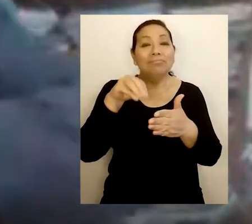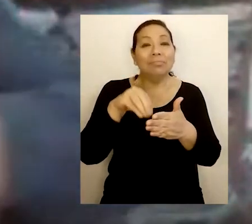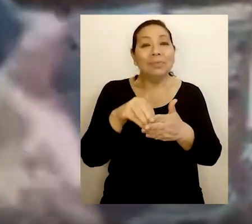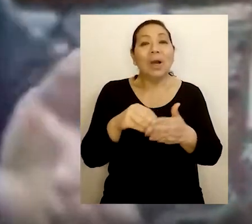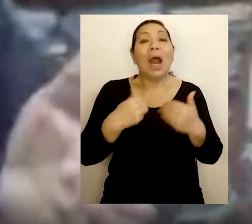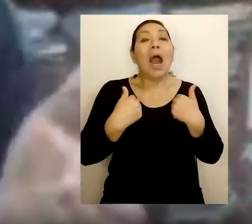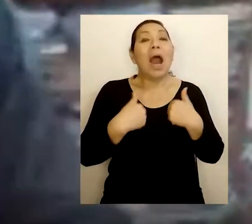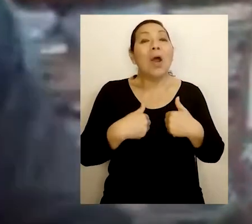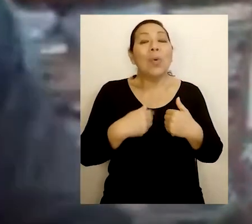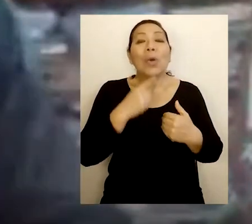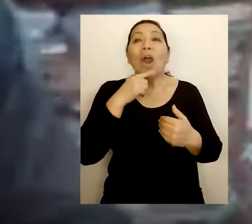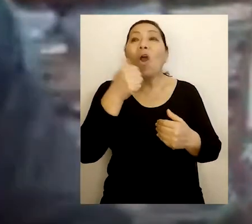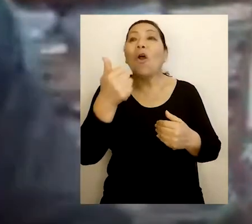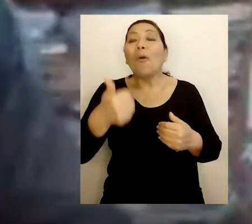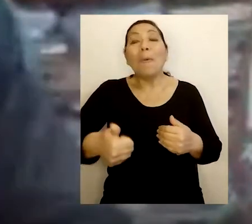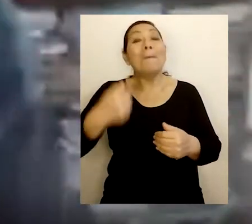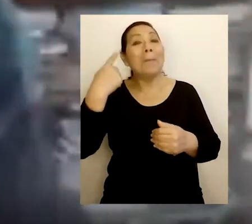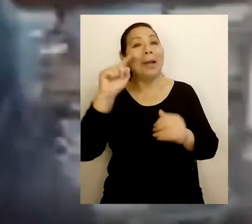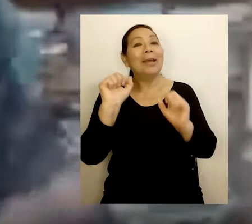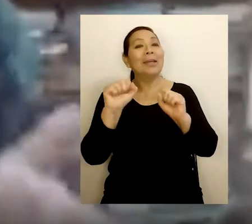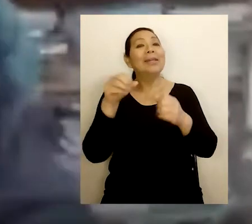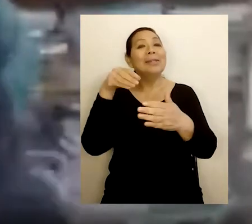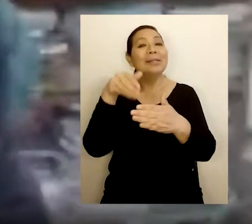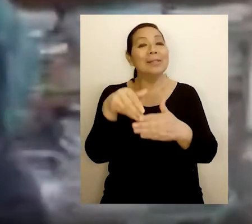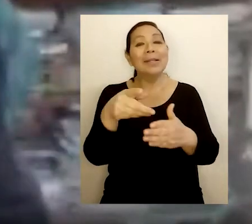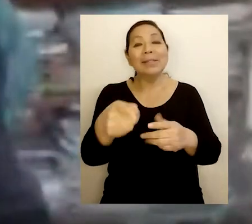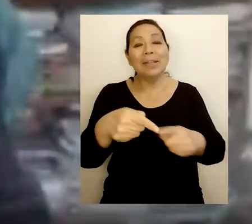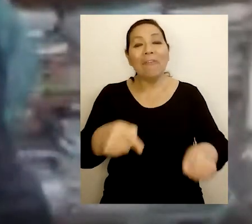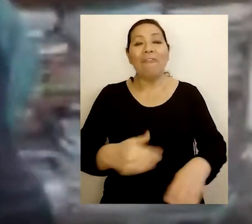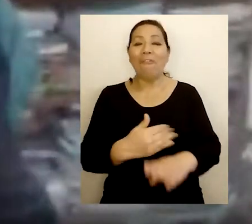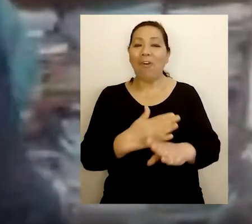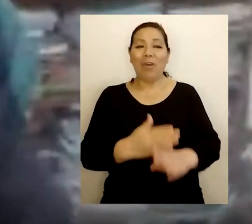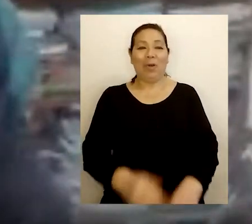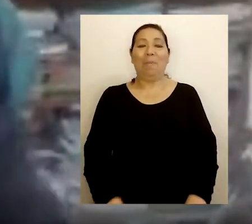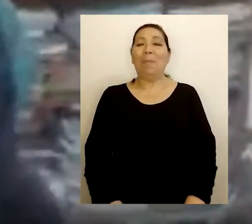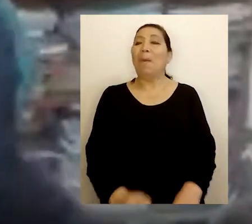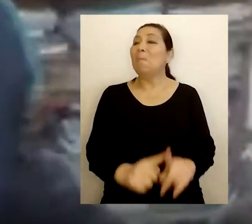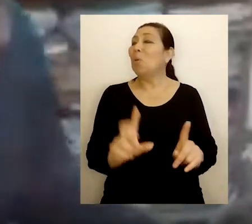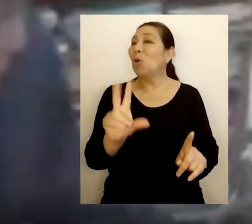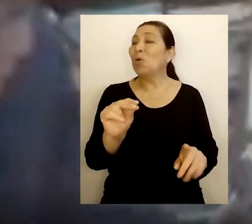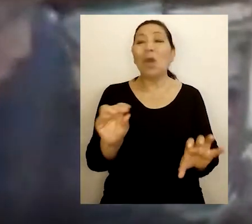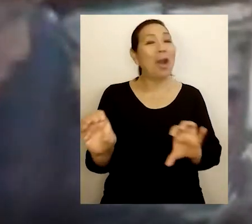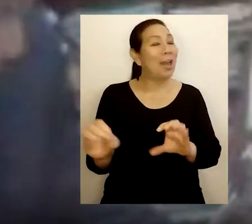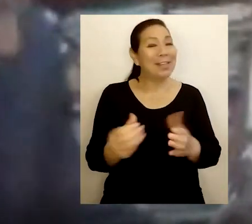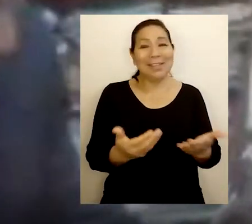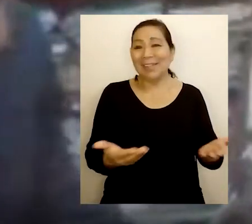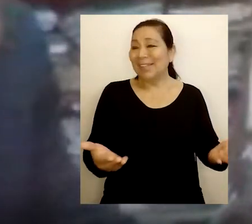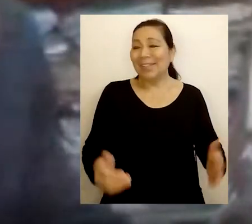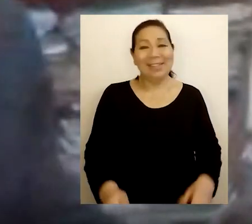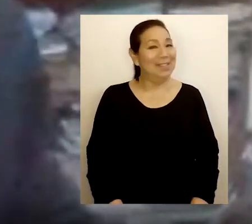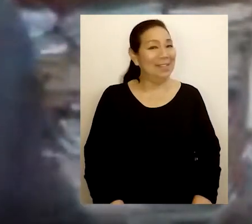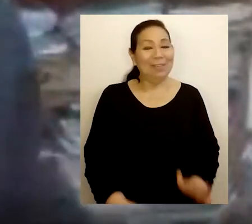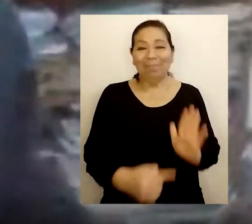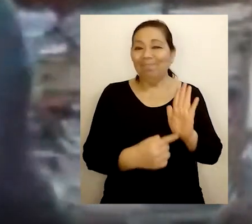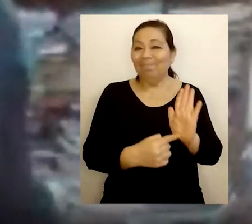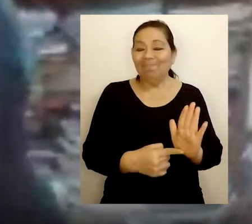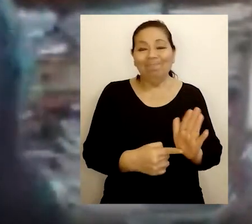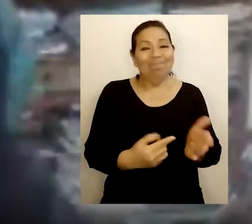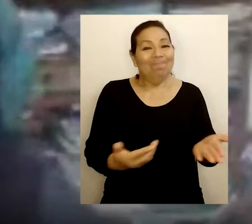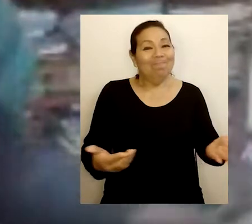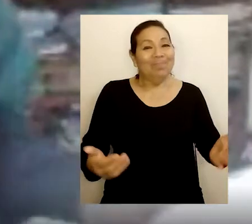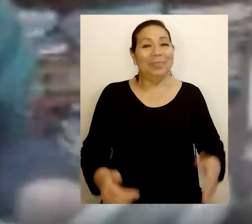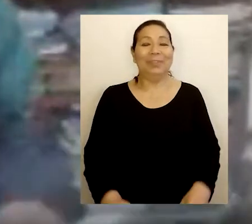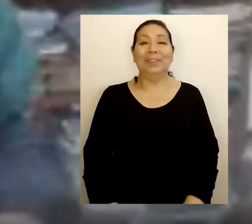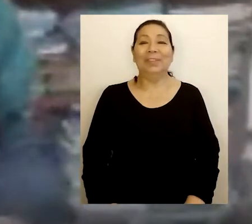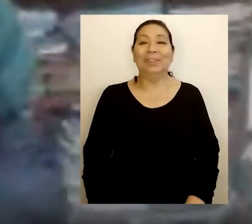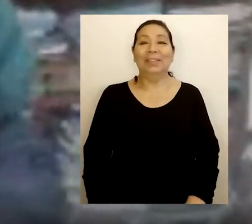el abogado de oficio para que le asista a esa diligencia. Y no lo hizo, ¿no? Sino ahí aparece que efectivamente